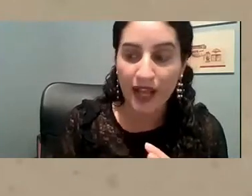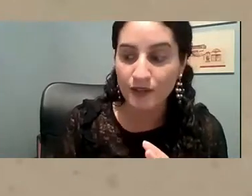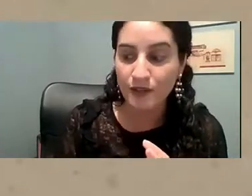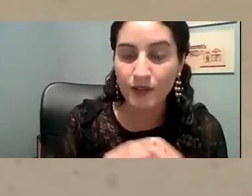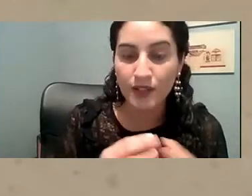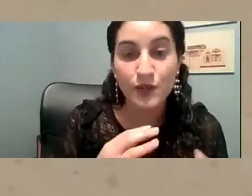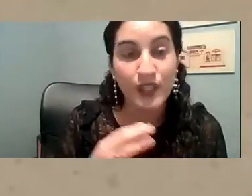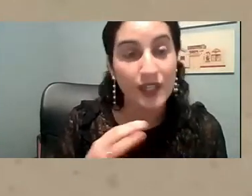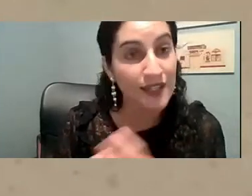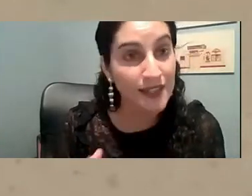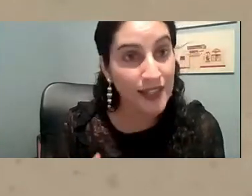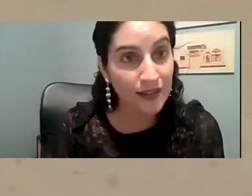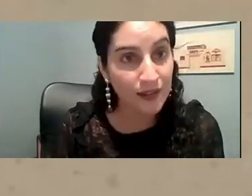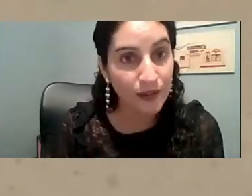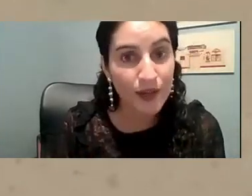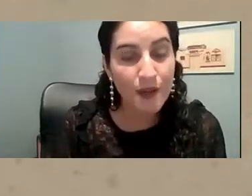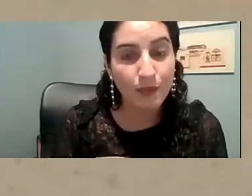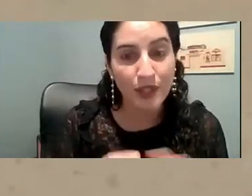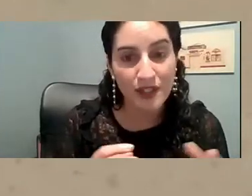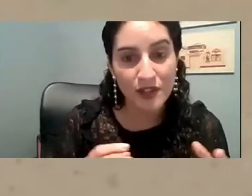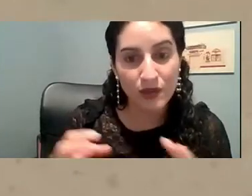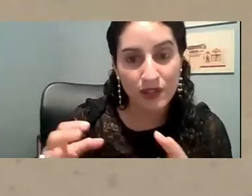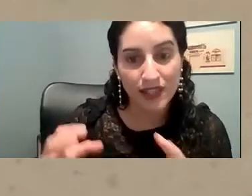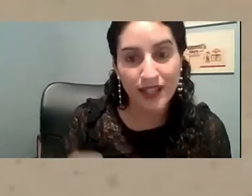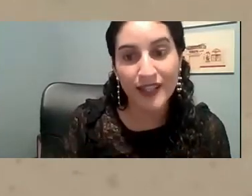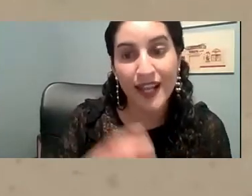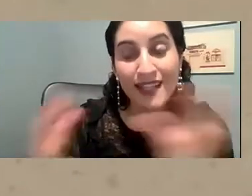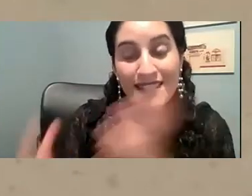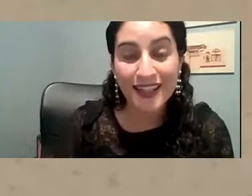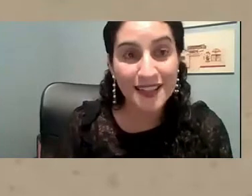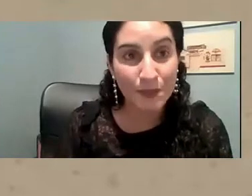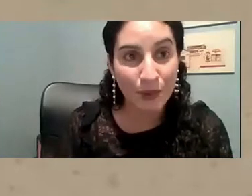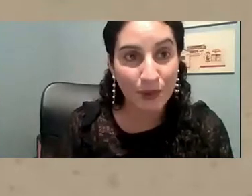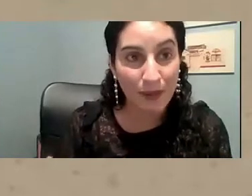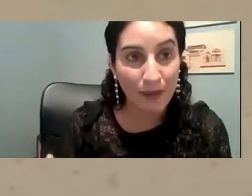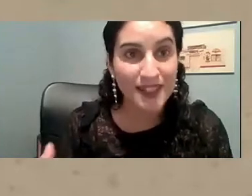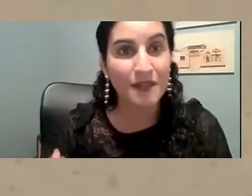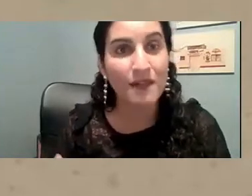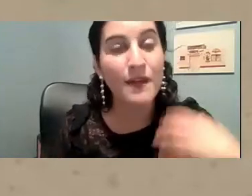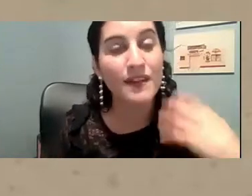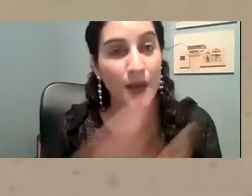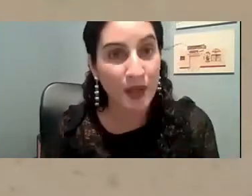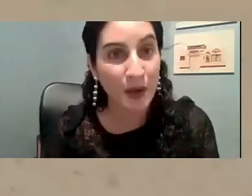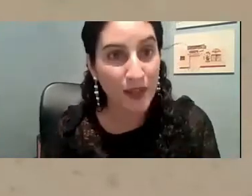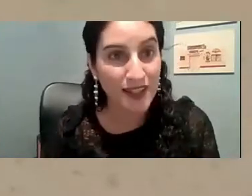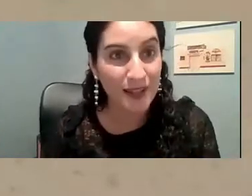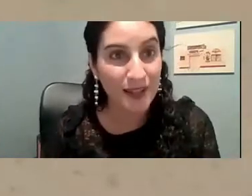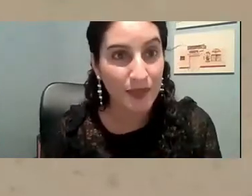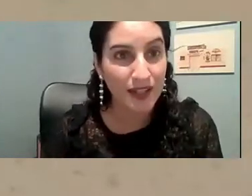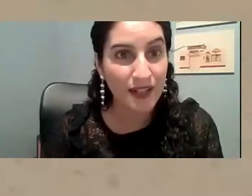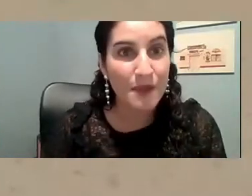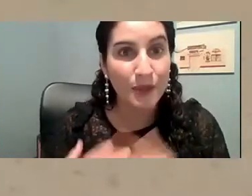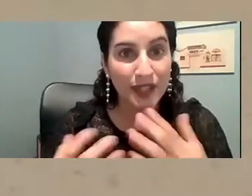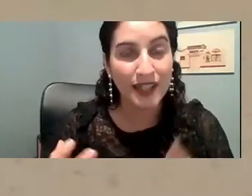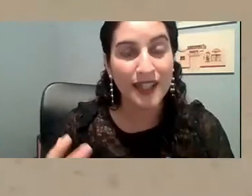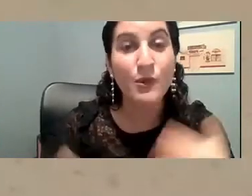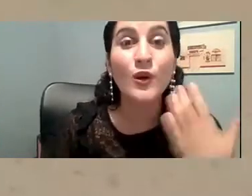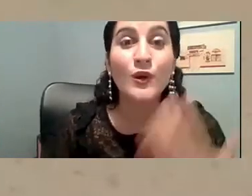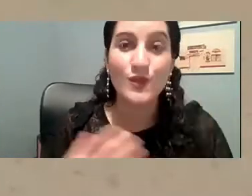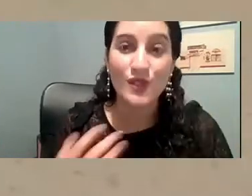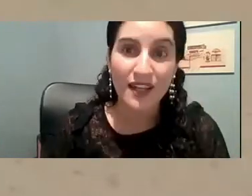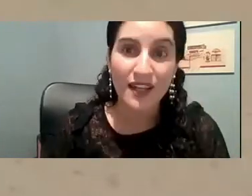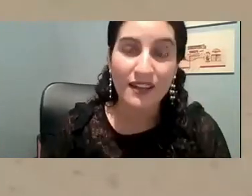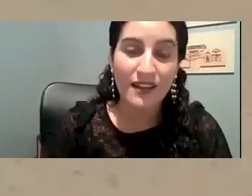del año y lo seguirá siendo. Por eso, quienes realicen este programa se les va a mandar una encuesta también, porque